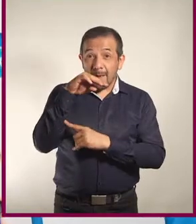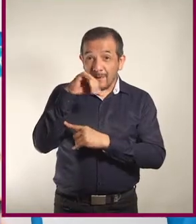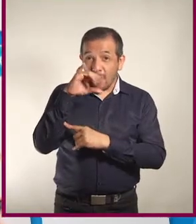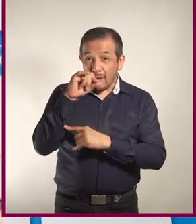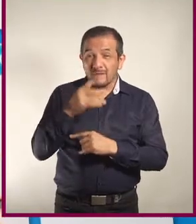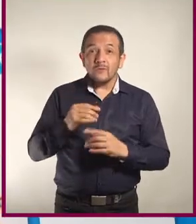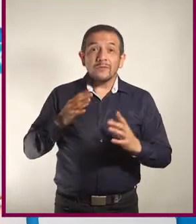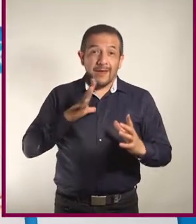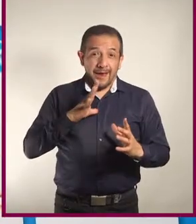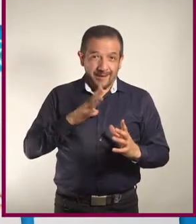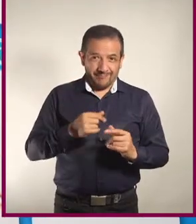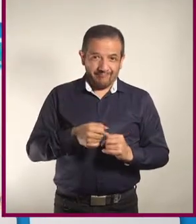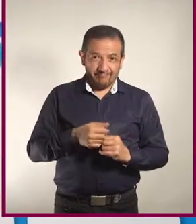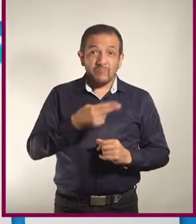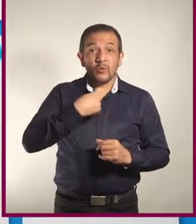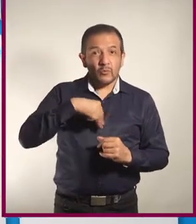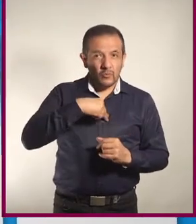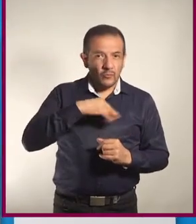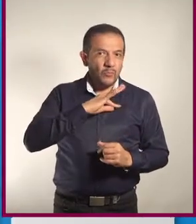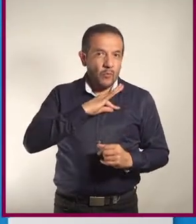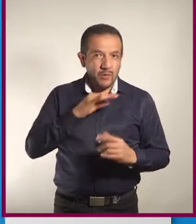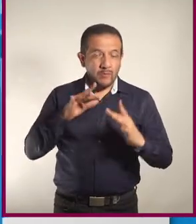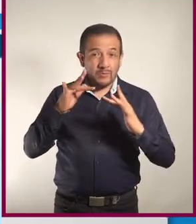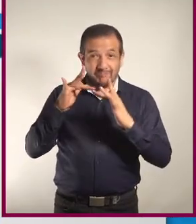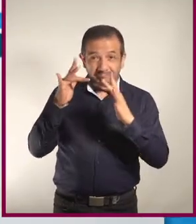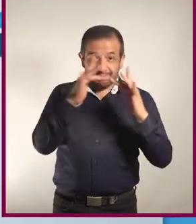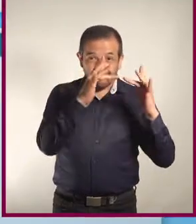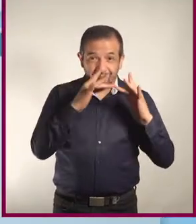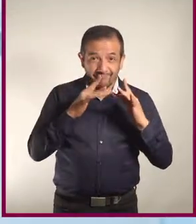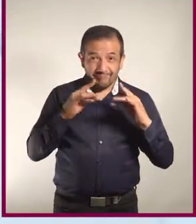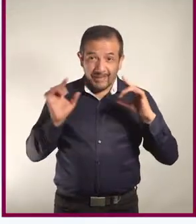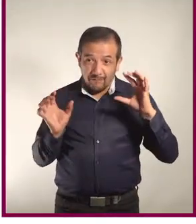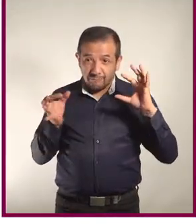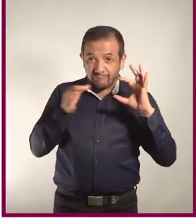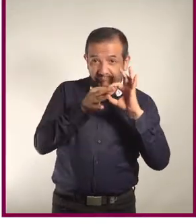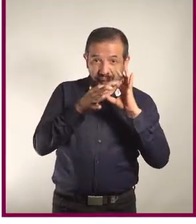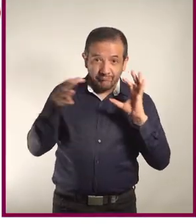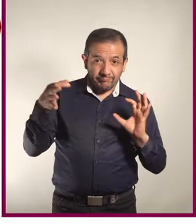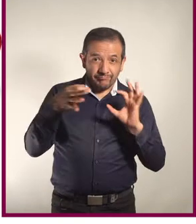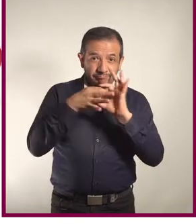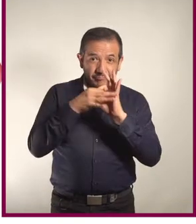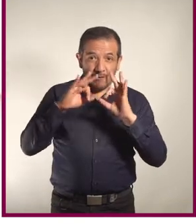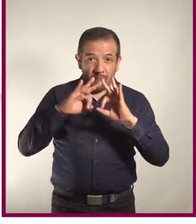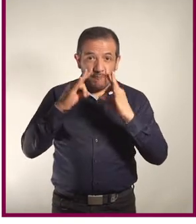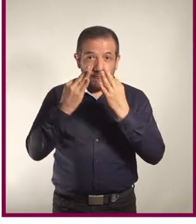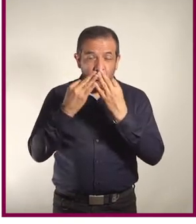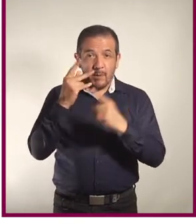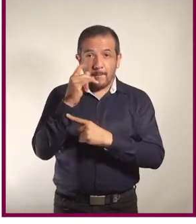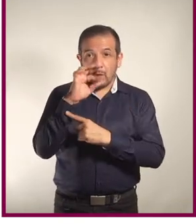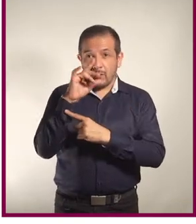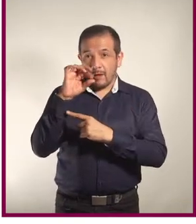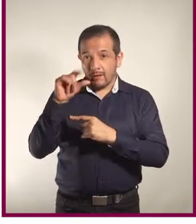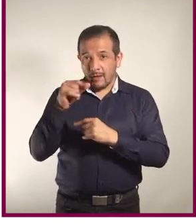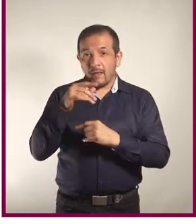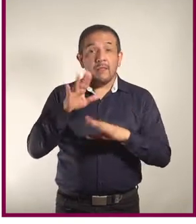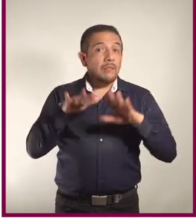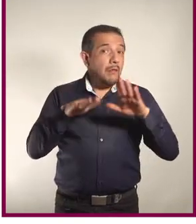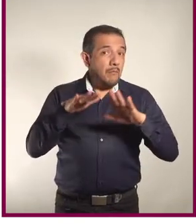que podemos usar. Las combinaciones posibles entre estos aminoácidos van dando forma a la